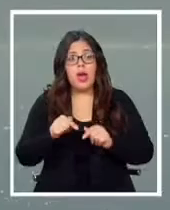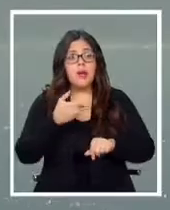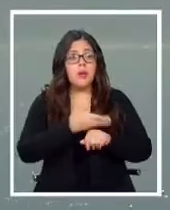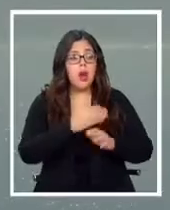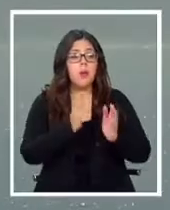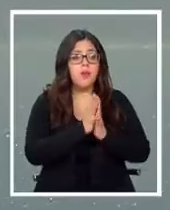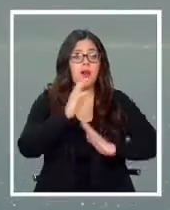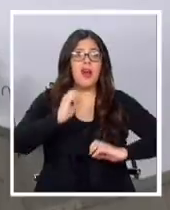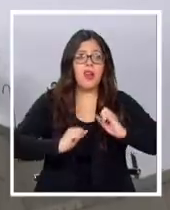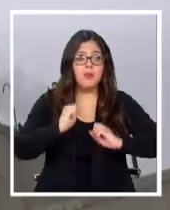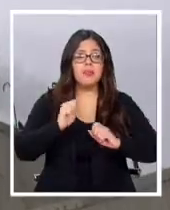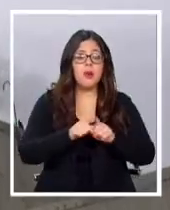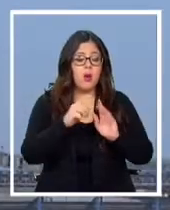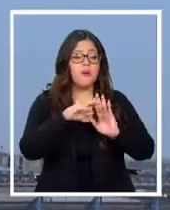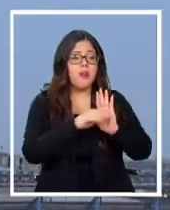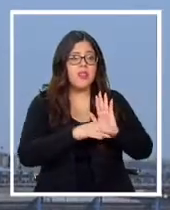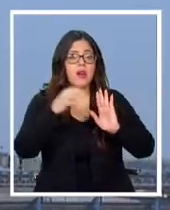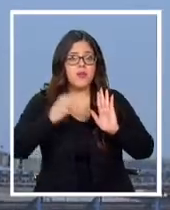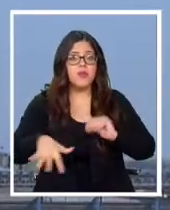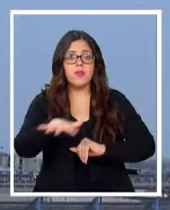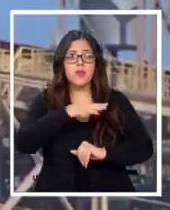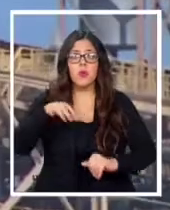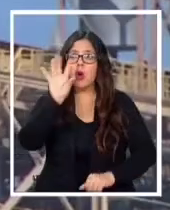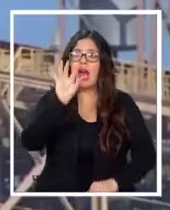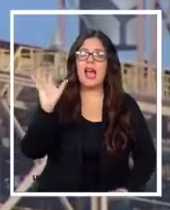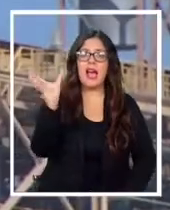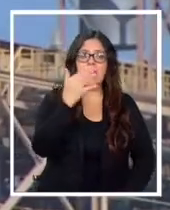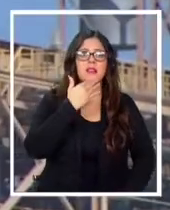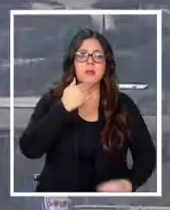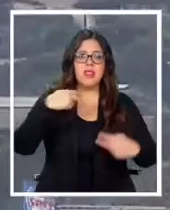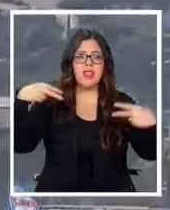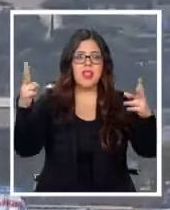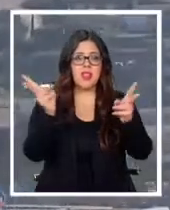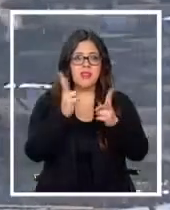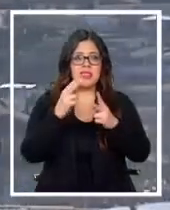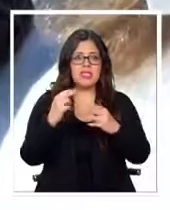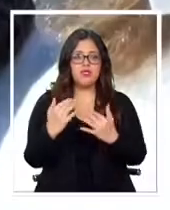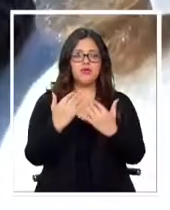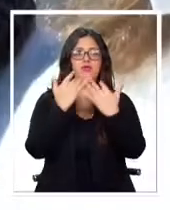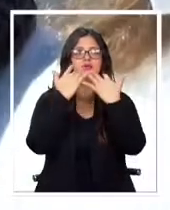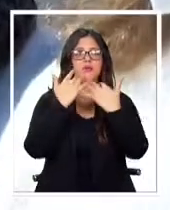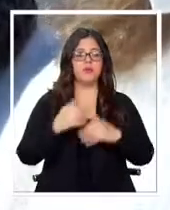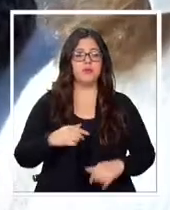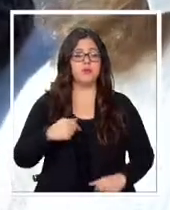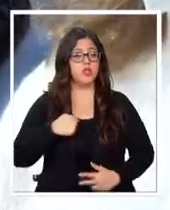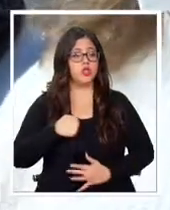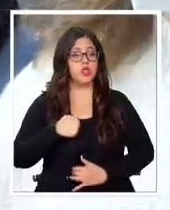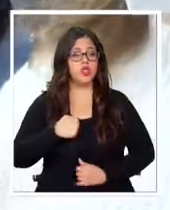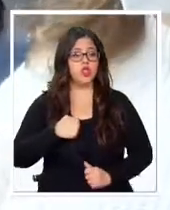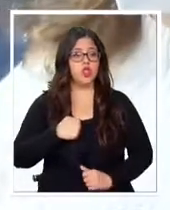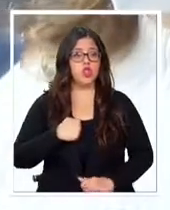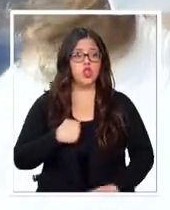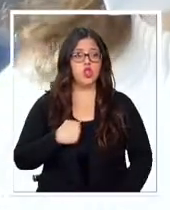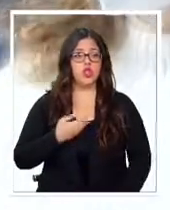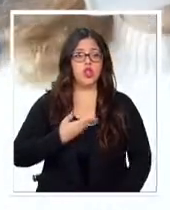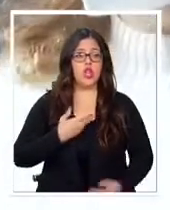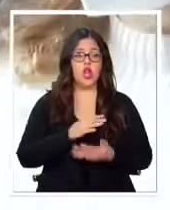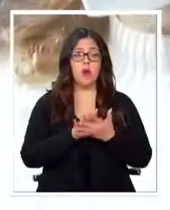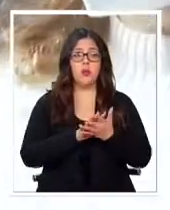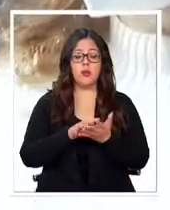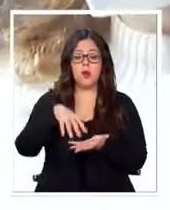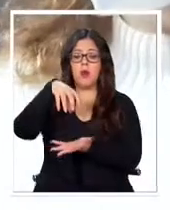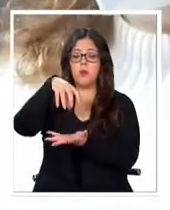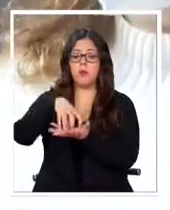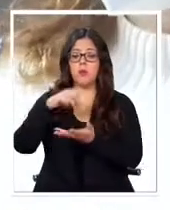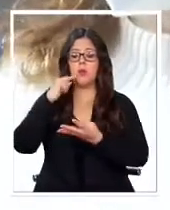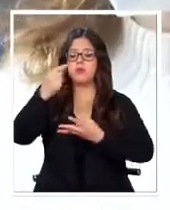tomar medidas, considerando especialmente condiciones climáticas y de ventilación. Si yo tengo estaciones de monitoreo cerca